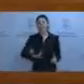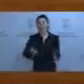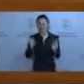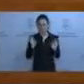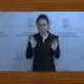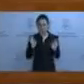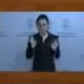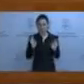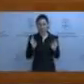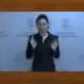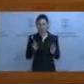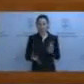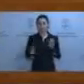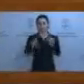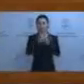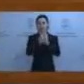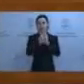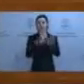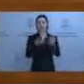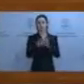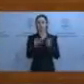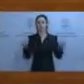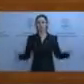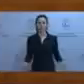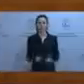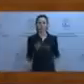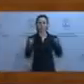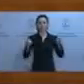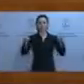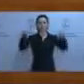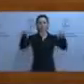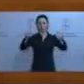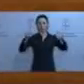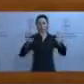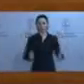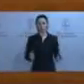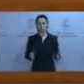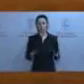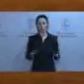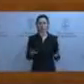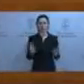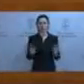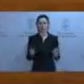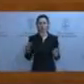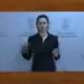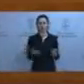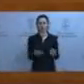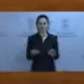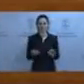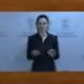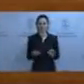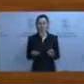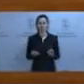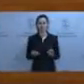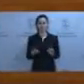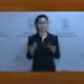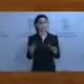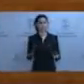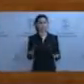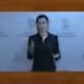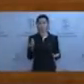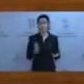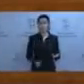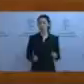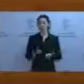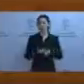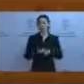que, por ley, tienen que salir publicados en tablón, como se llama, como denominamos entre los profesionales, tienen que salir en tablón las características